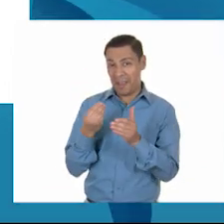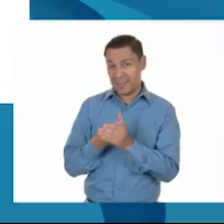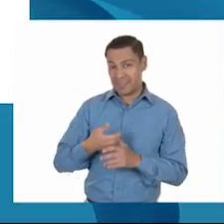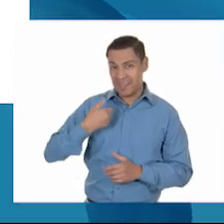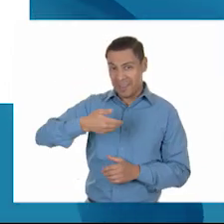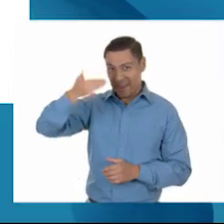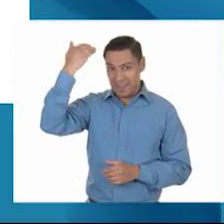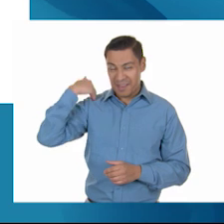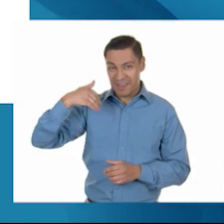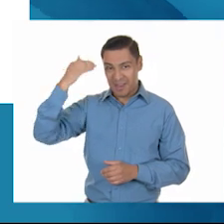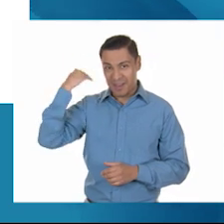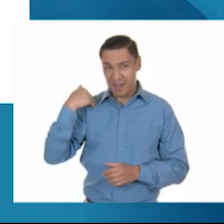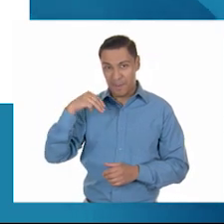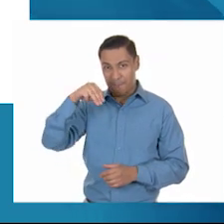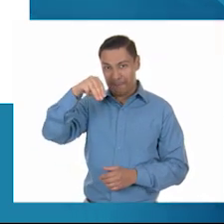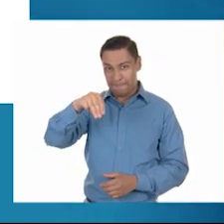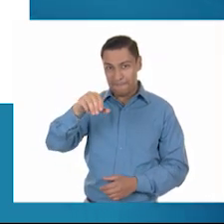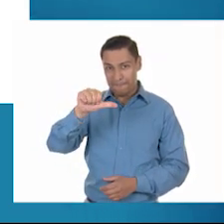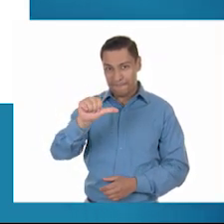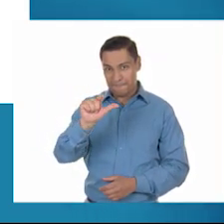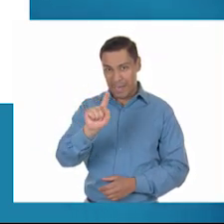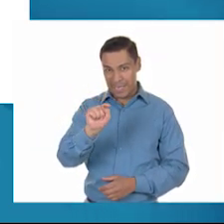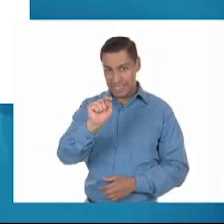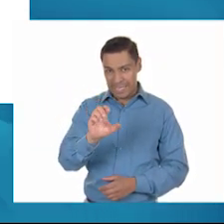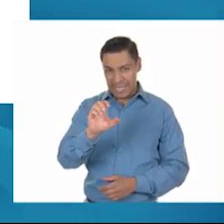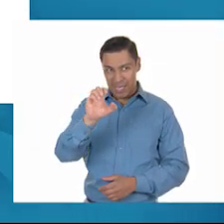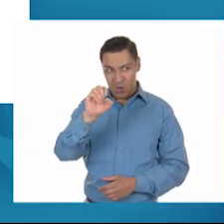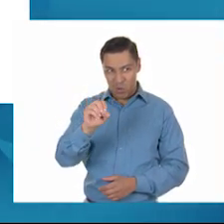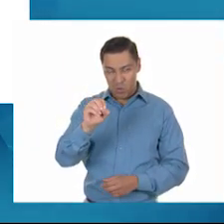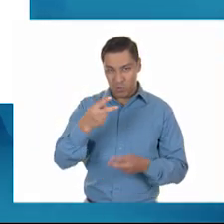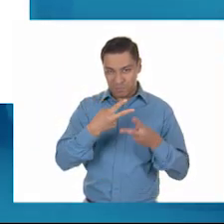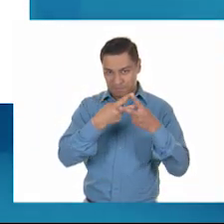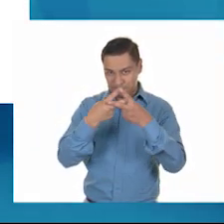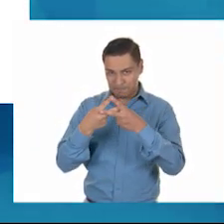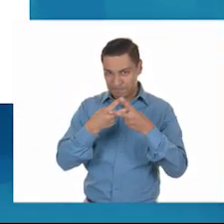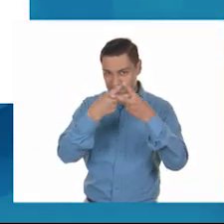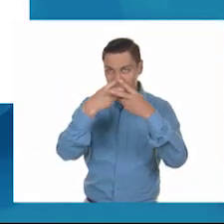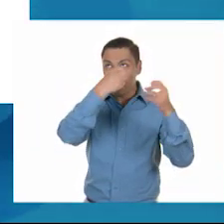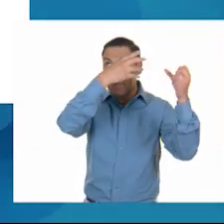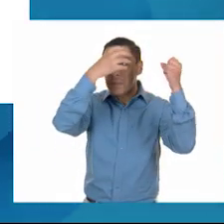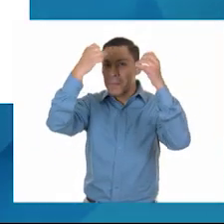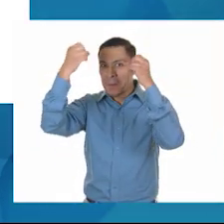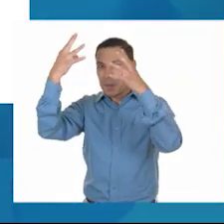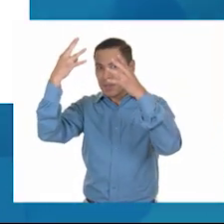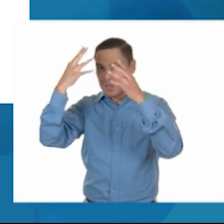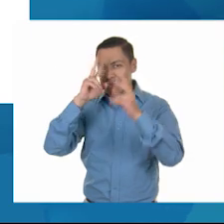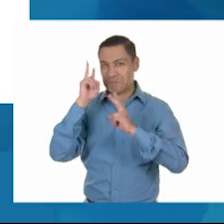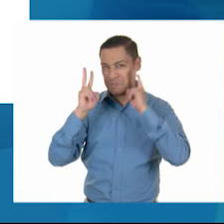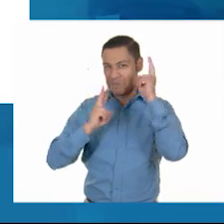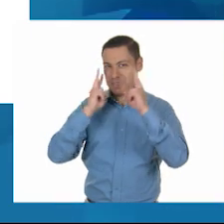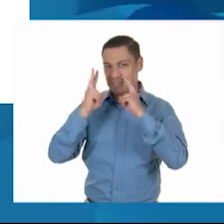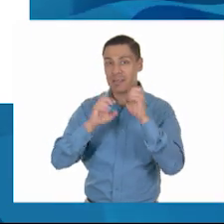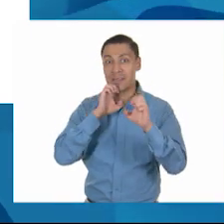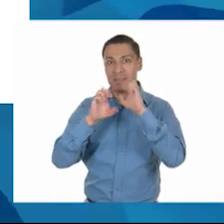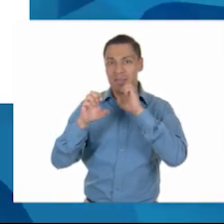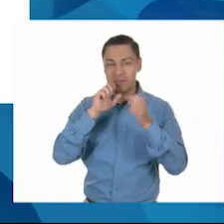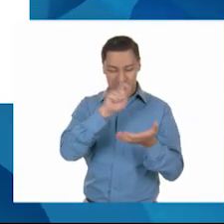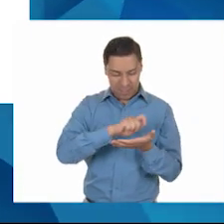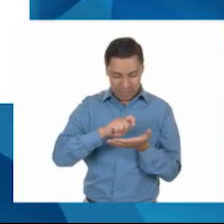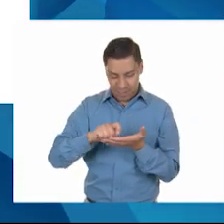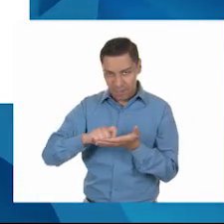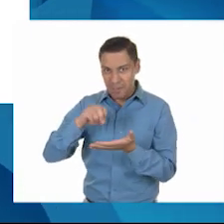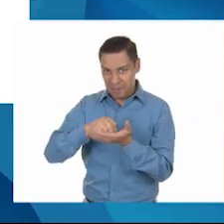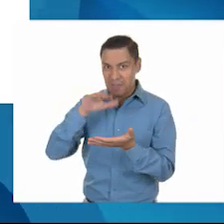astronauta Mateo Estrella. Ah, sí, y tomamos nota de las respuestas del entrevistado. Exactamente.